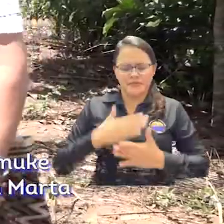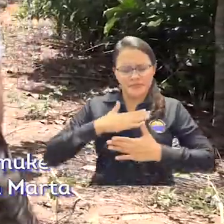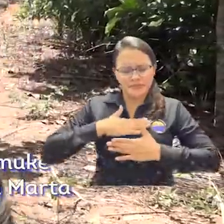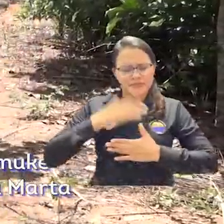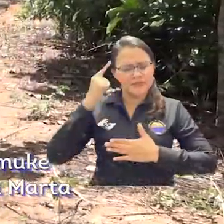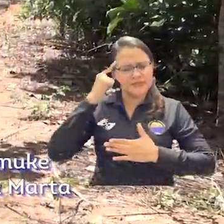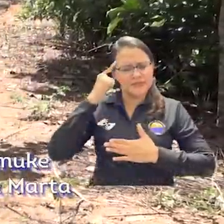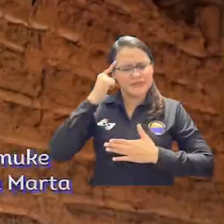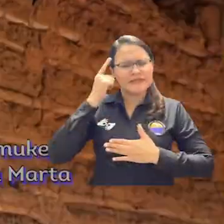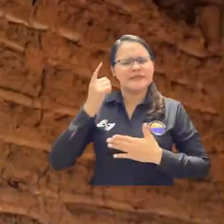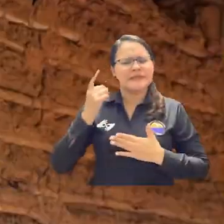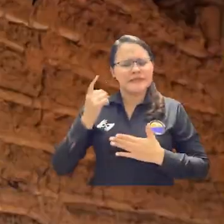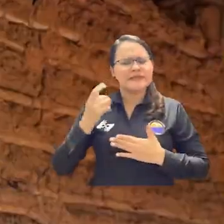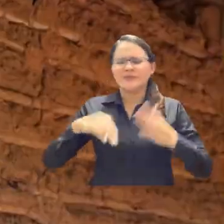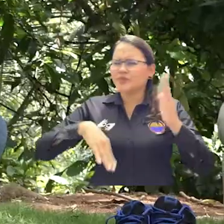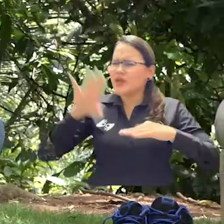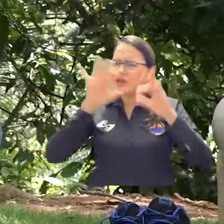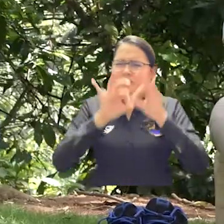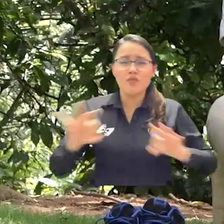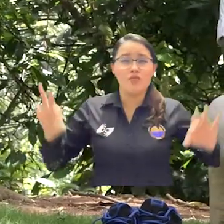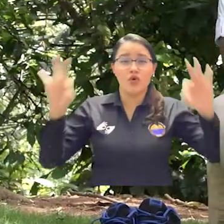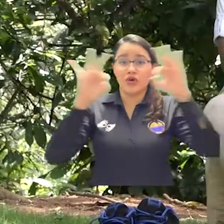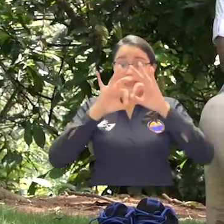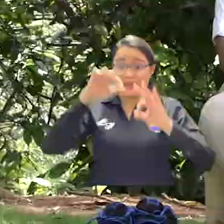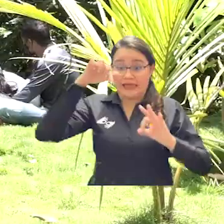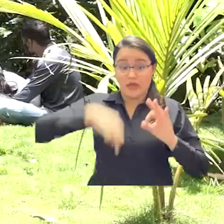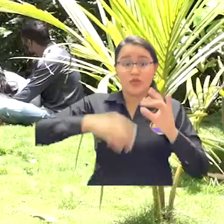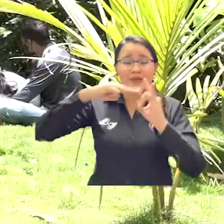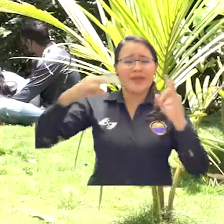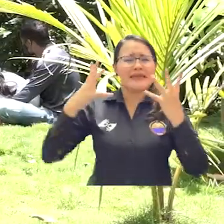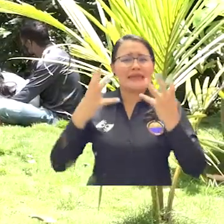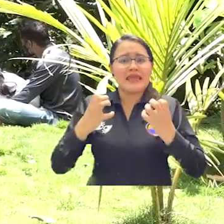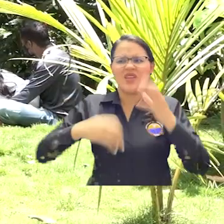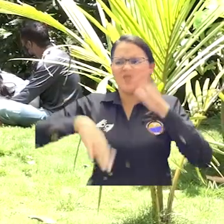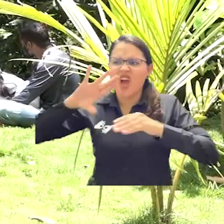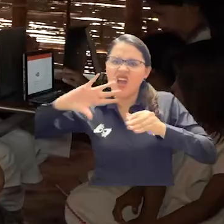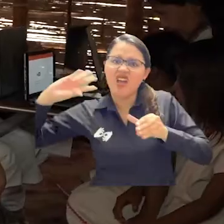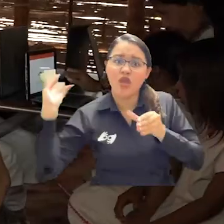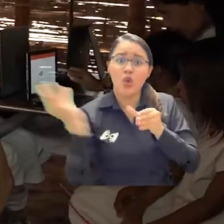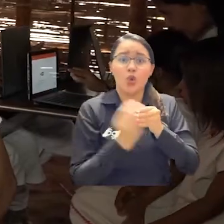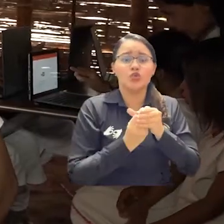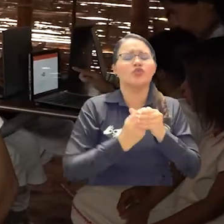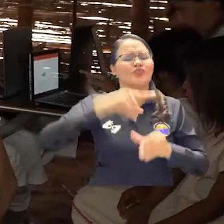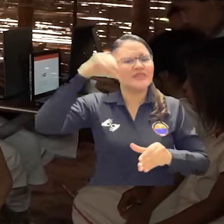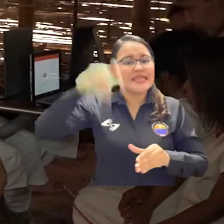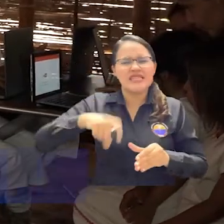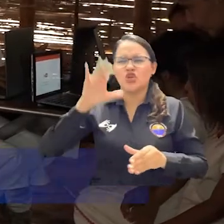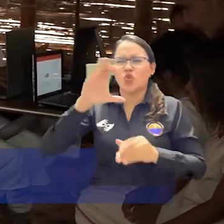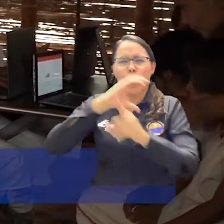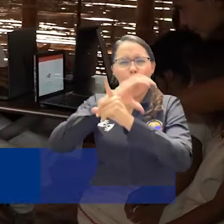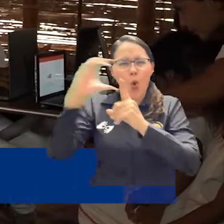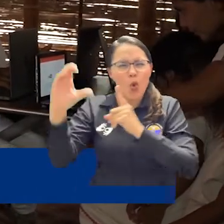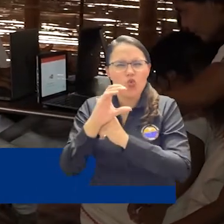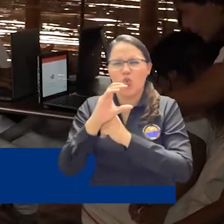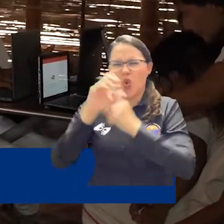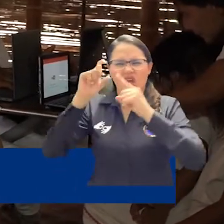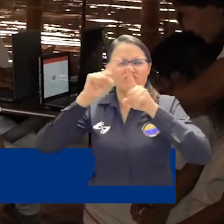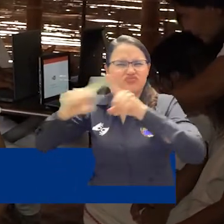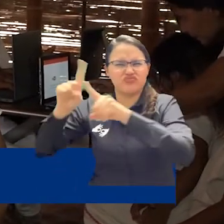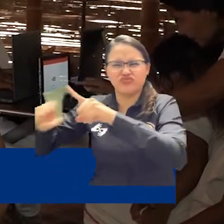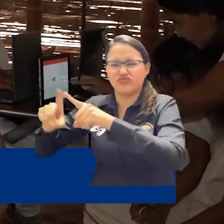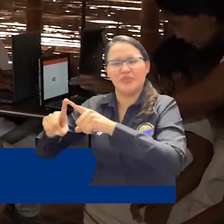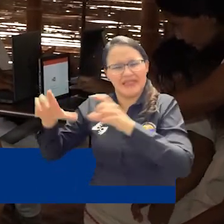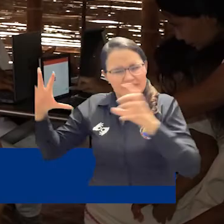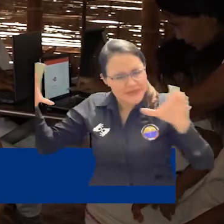Bueno, para nosotros es motivo de satisfacción poder estar aquí en el territorio del resguardo COVID Malayo Arhuaco, gracias